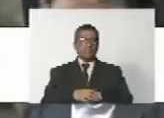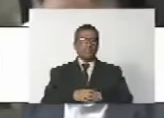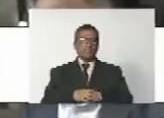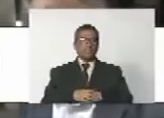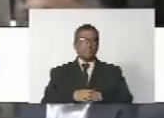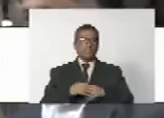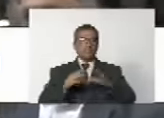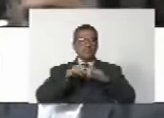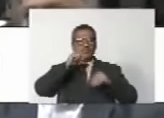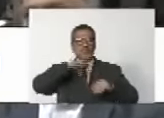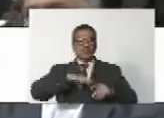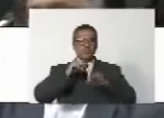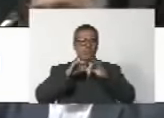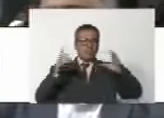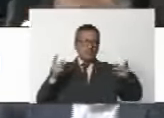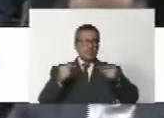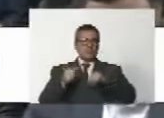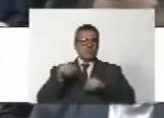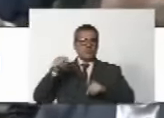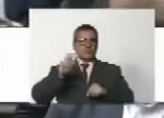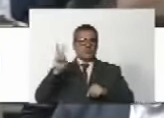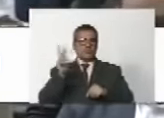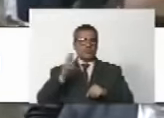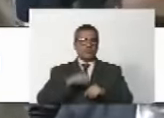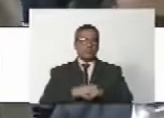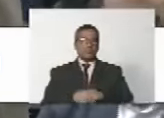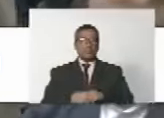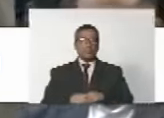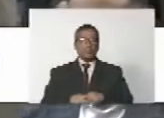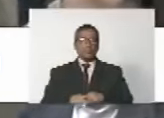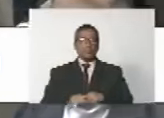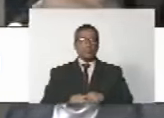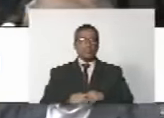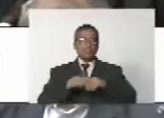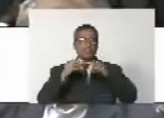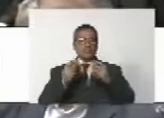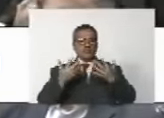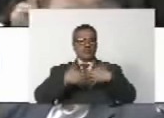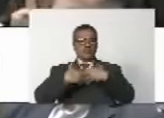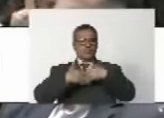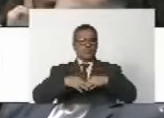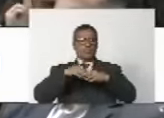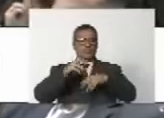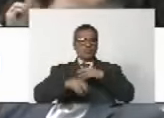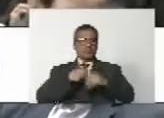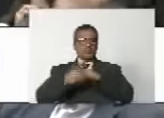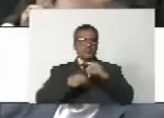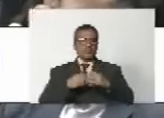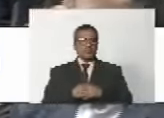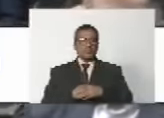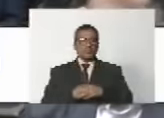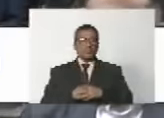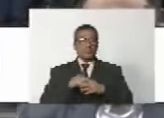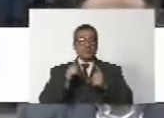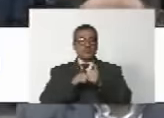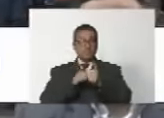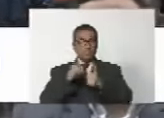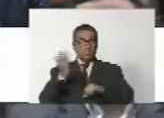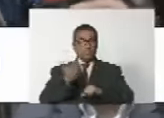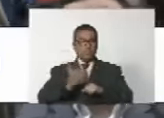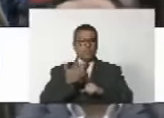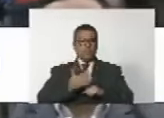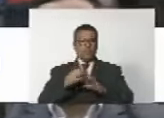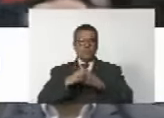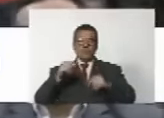anales de la historia del milagro económico venezolano. Y sobre todo una industria que fue duramente golpeada por